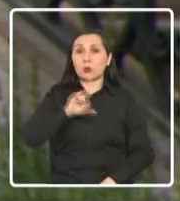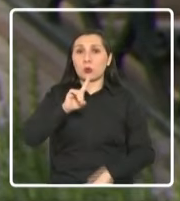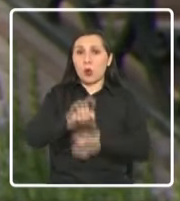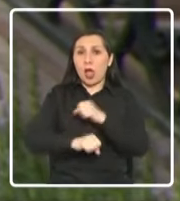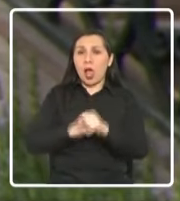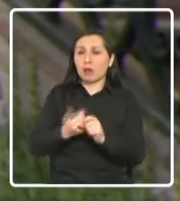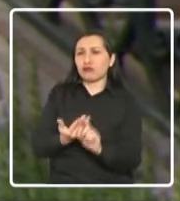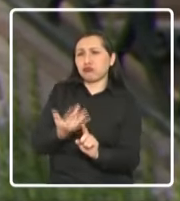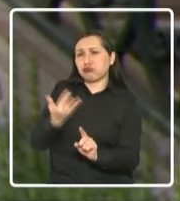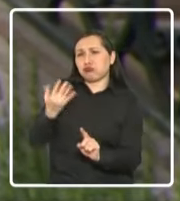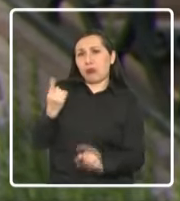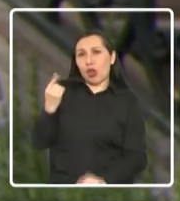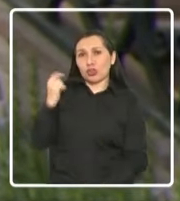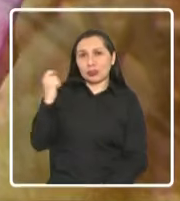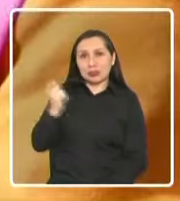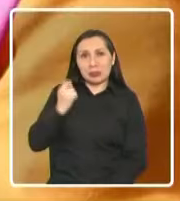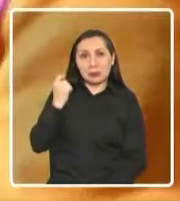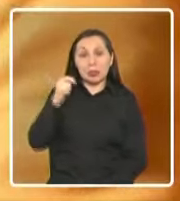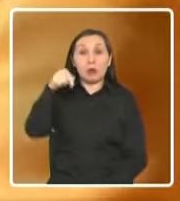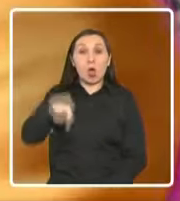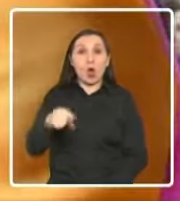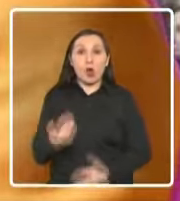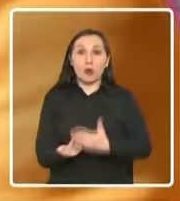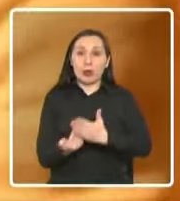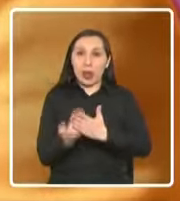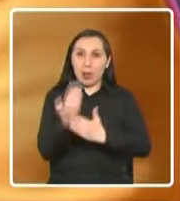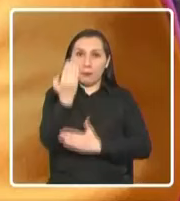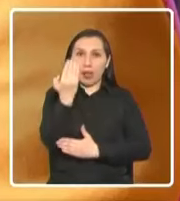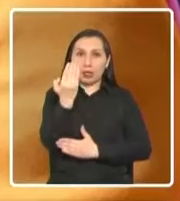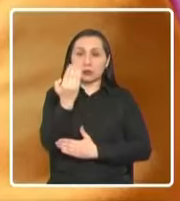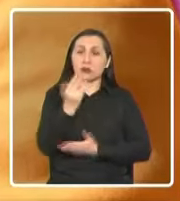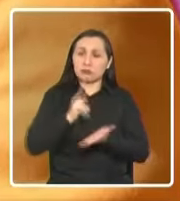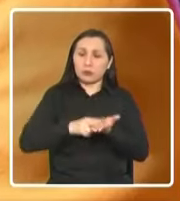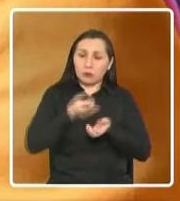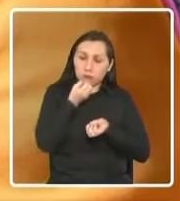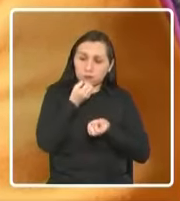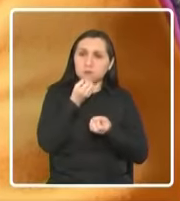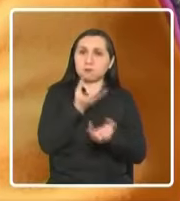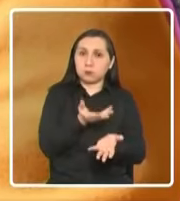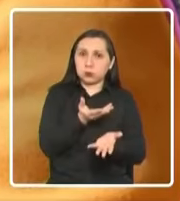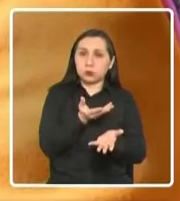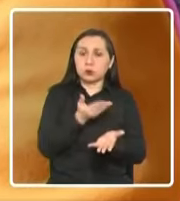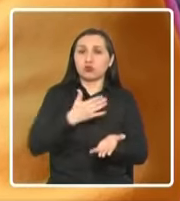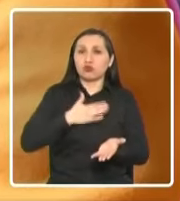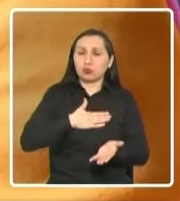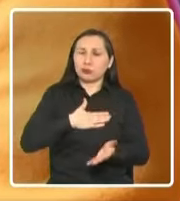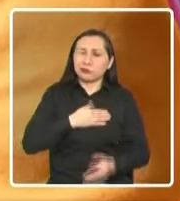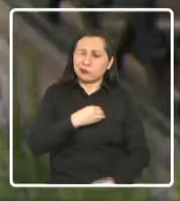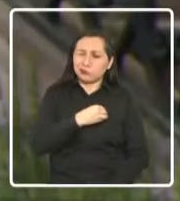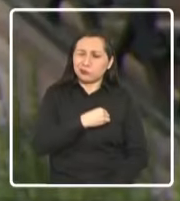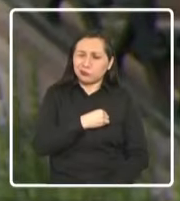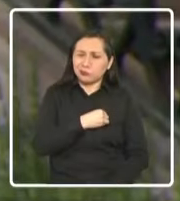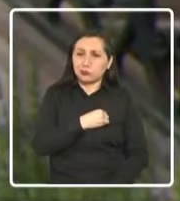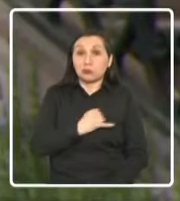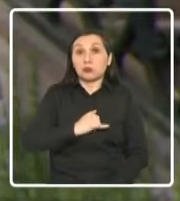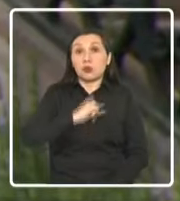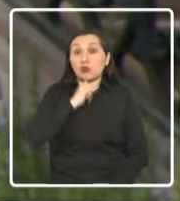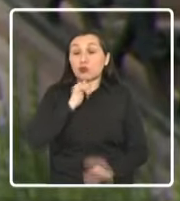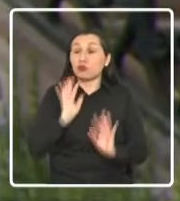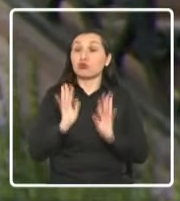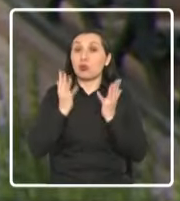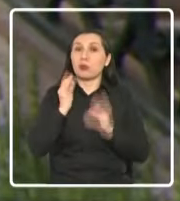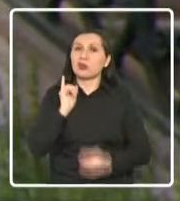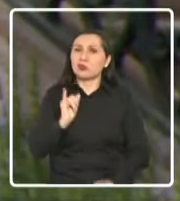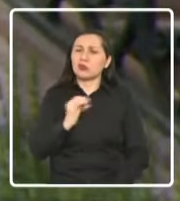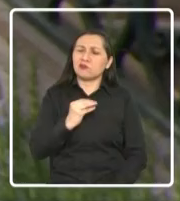de septiembre. Y hoy en la mañana confieso haberme entristecido, no sé si sorprendido,